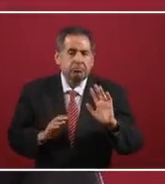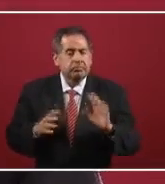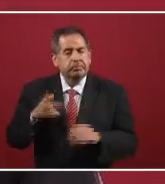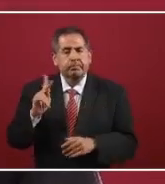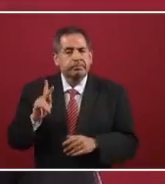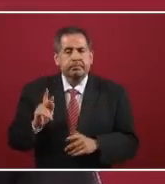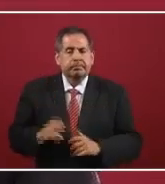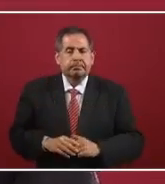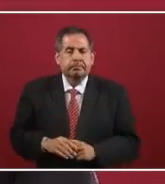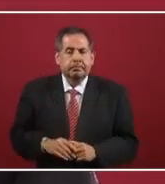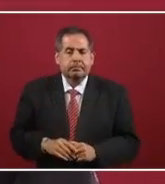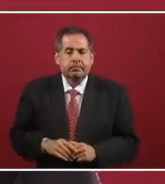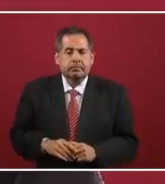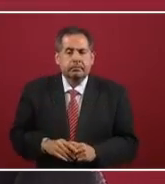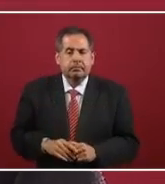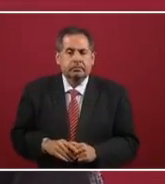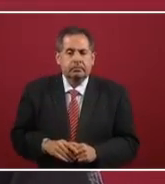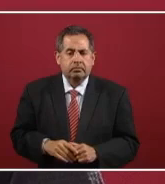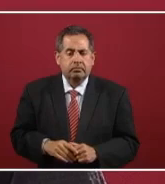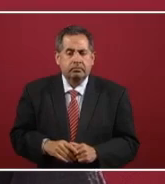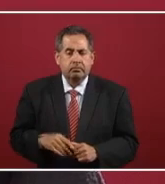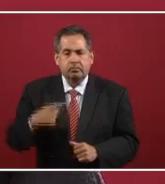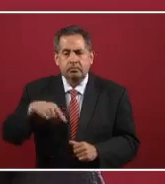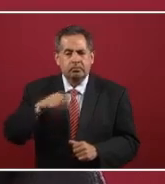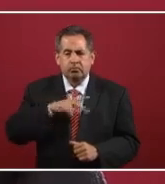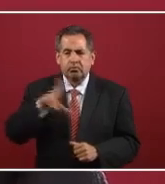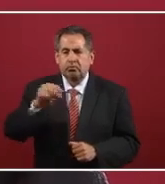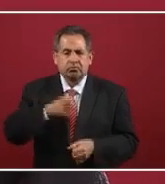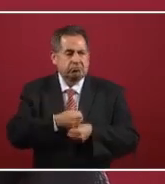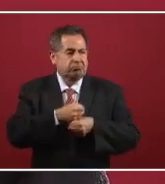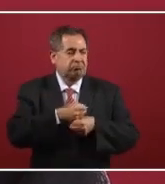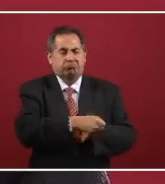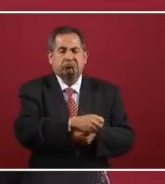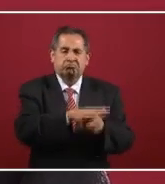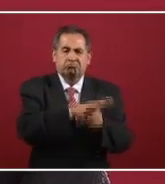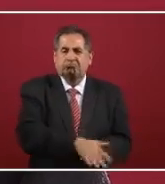pero no somos represores.